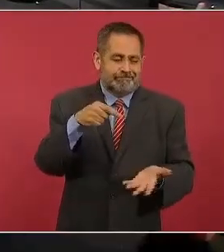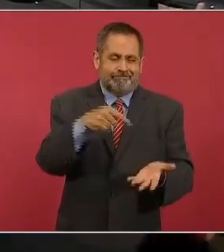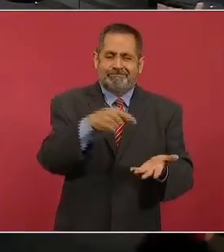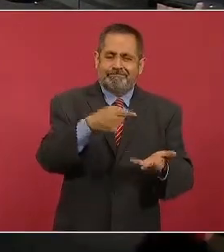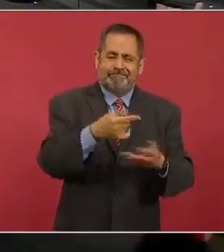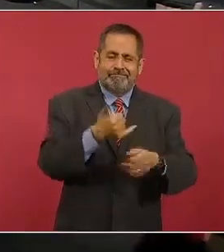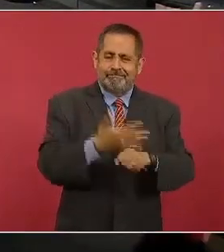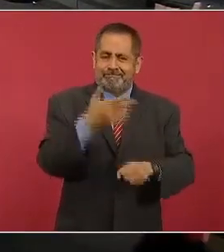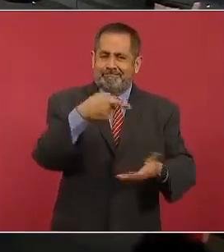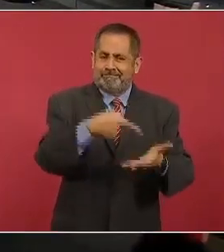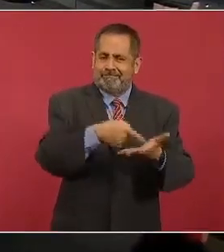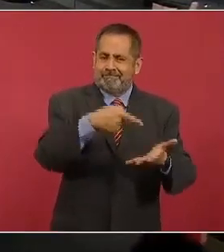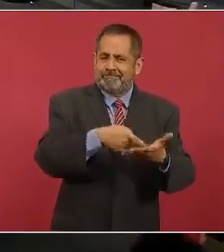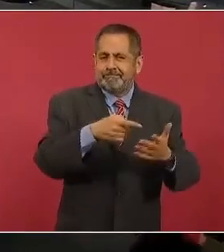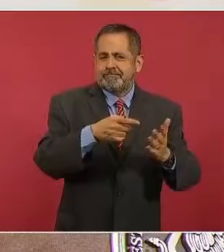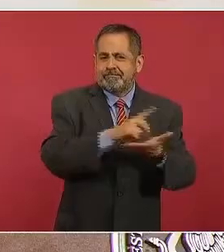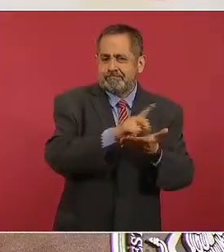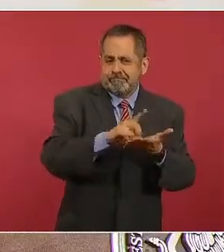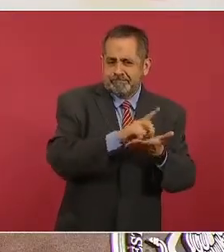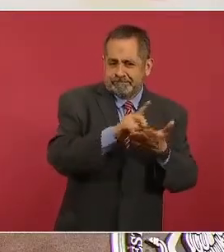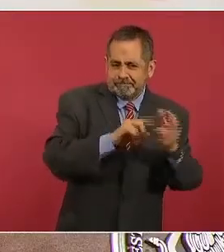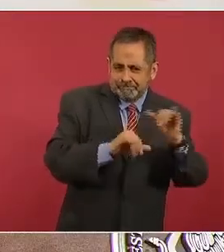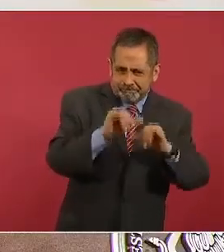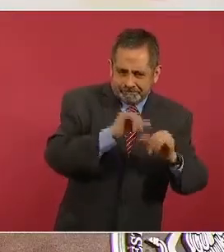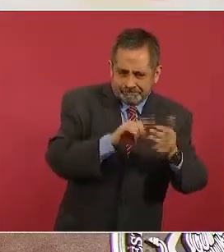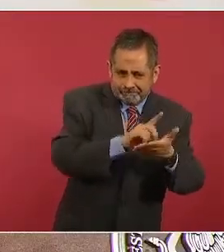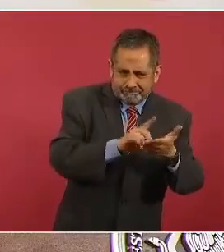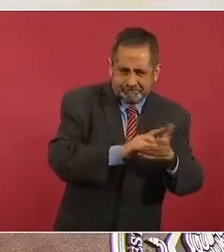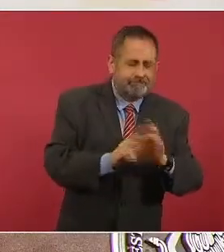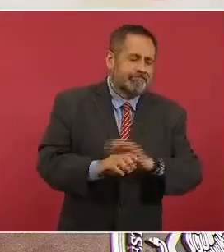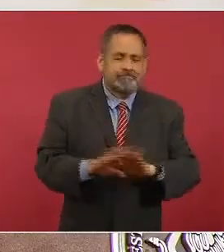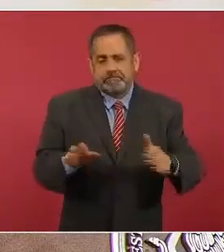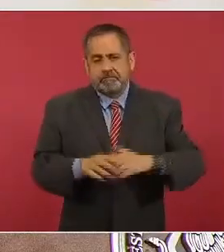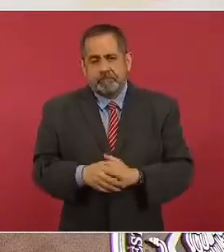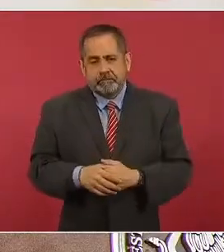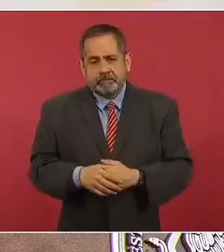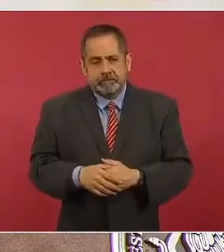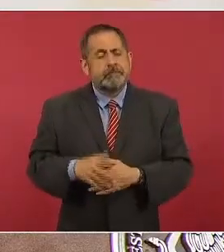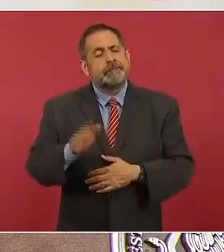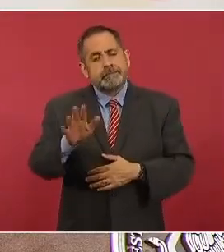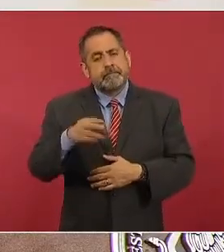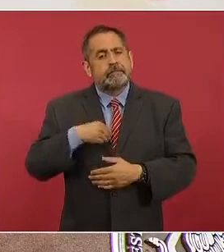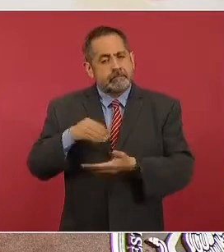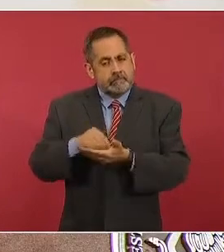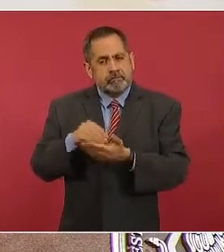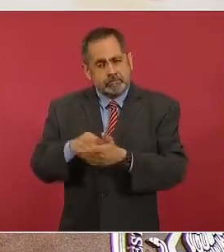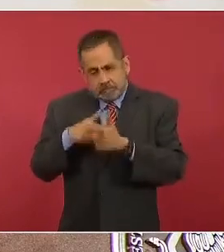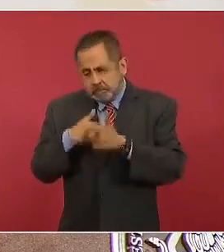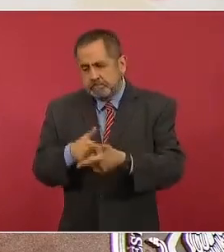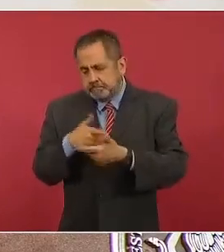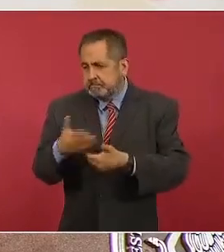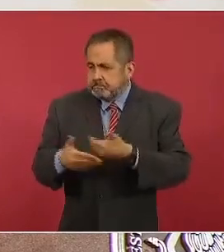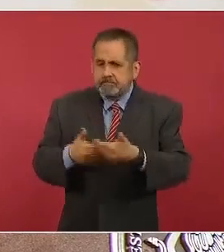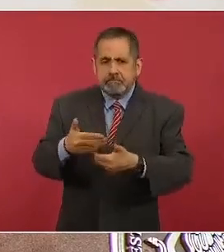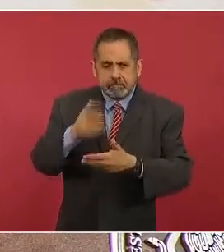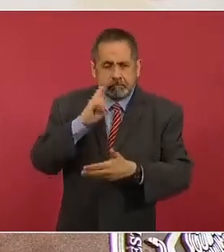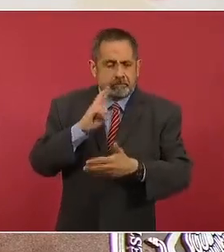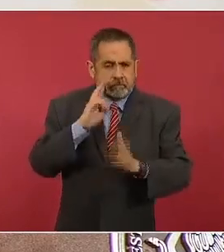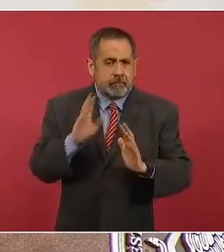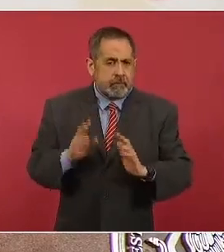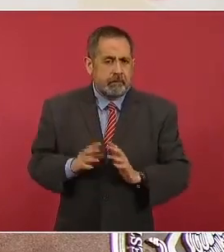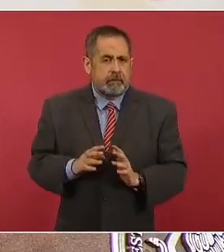esta situación. Entonces, sí vamos a seguir, porque no